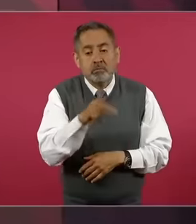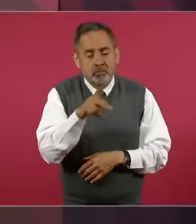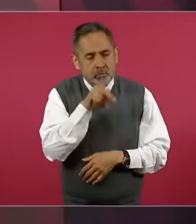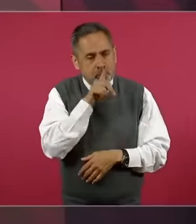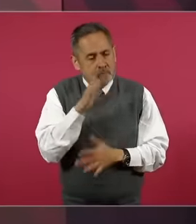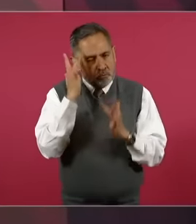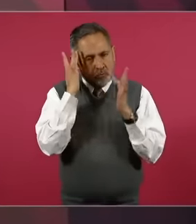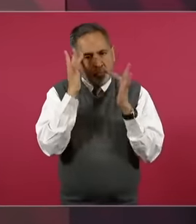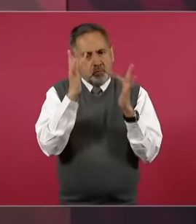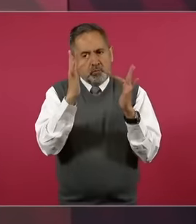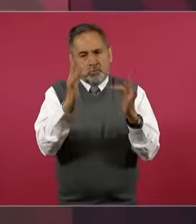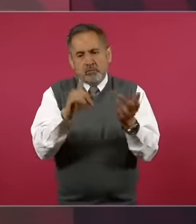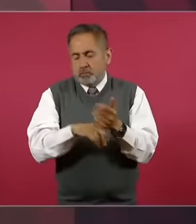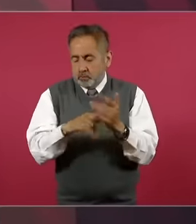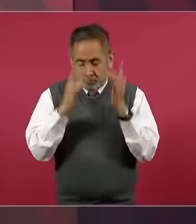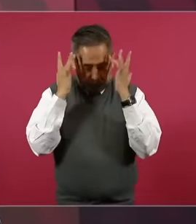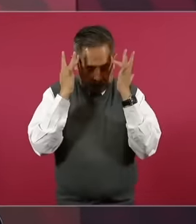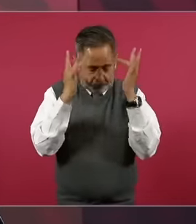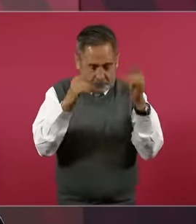sagrado